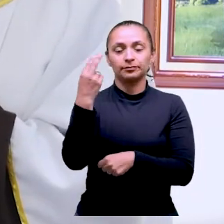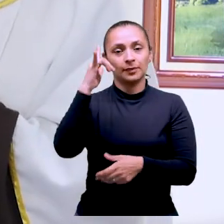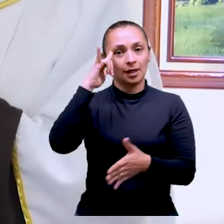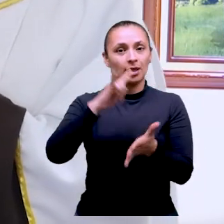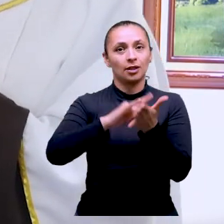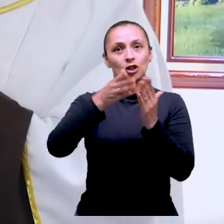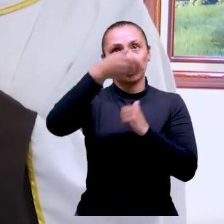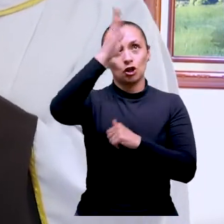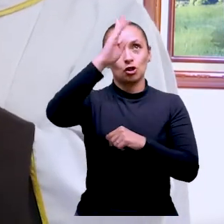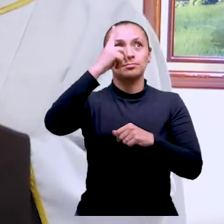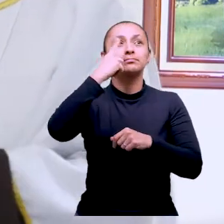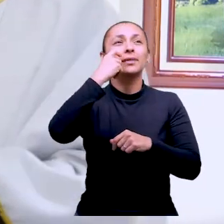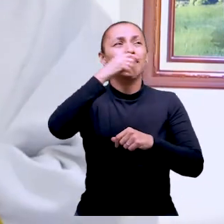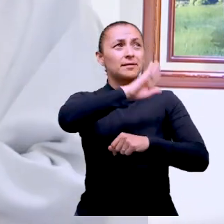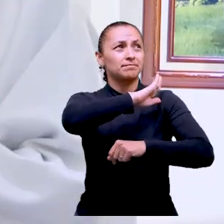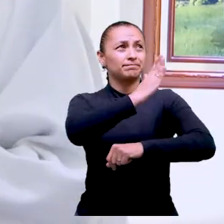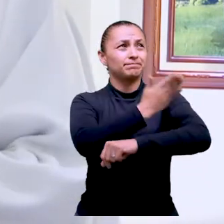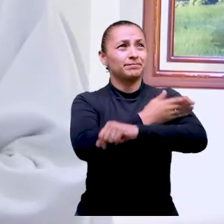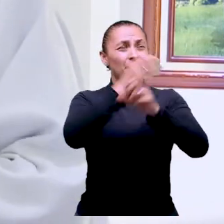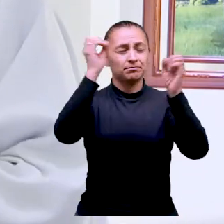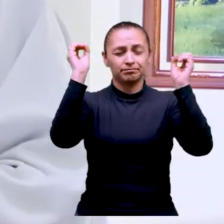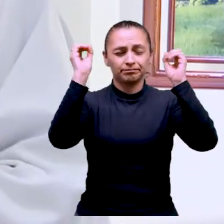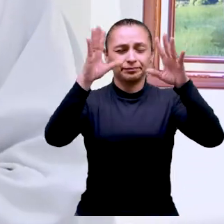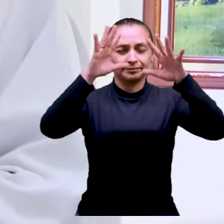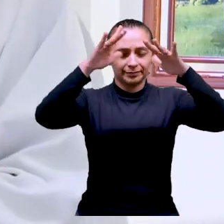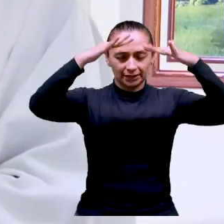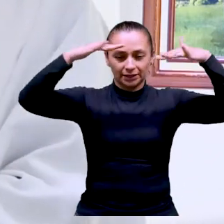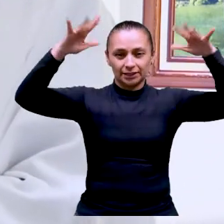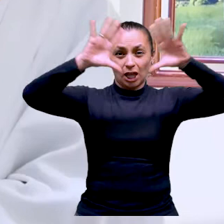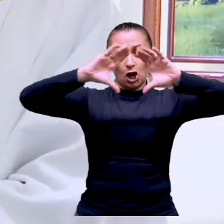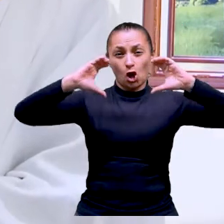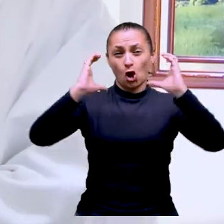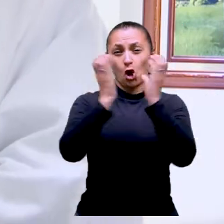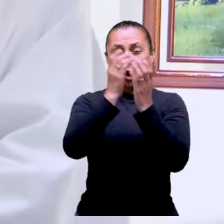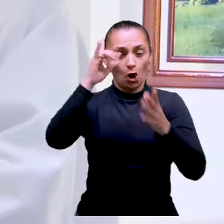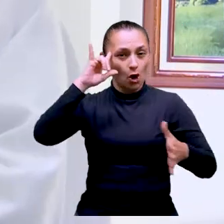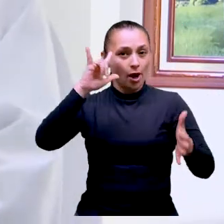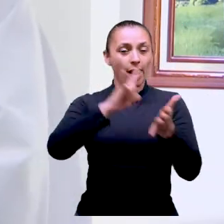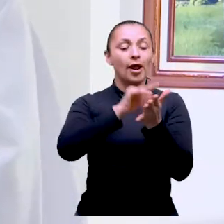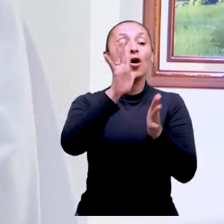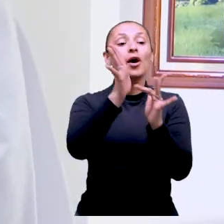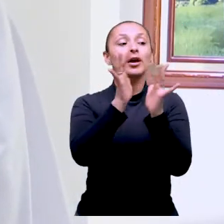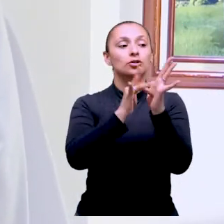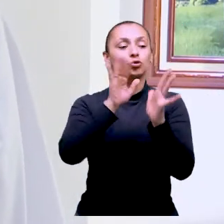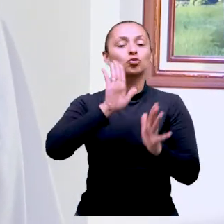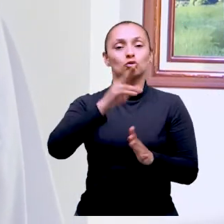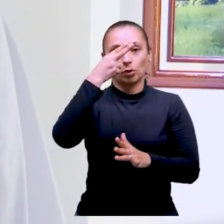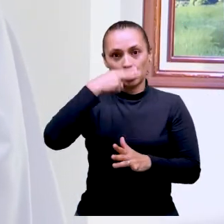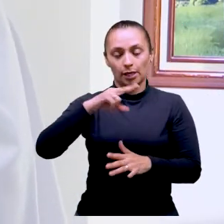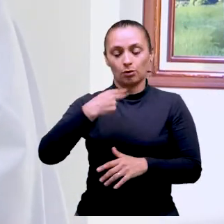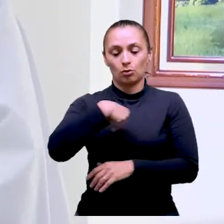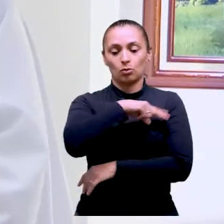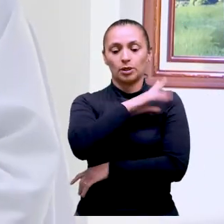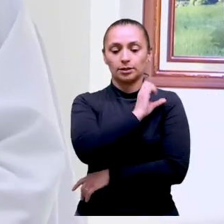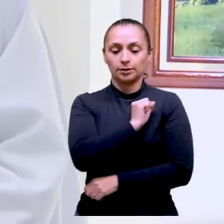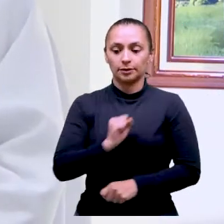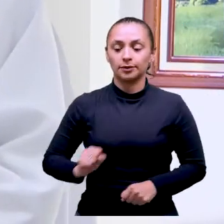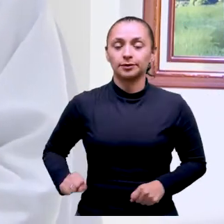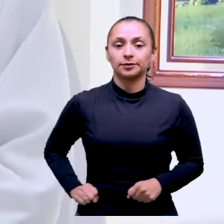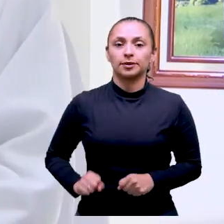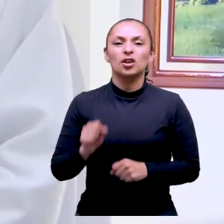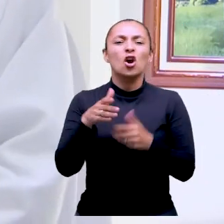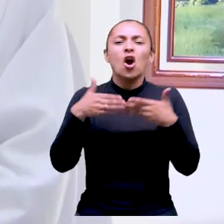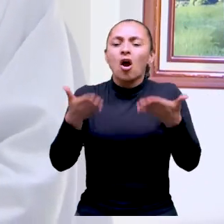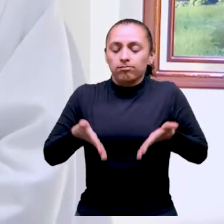fe creo en dios padre todopoderoso creador del cielo y de la tierra creo jesucristo su único hijo